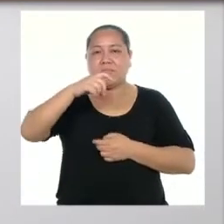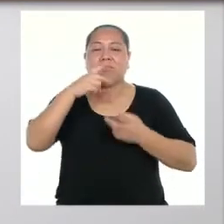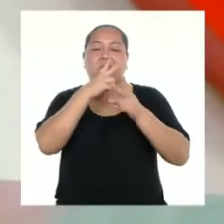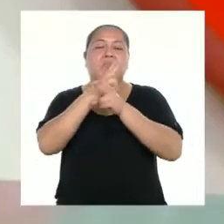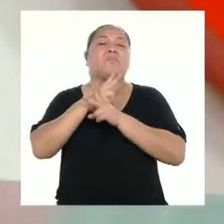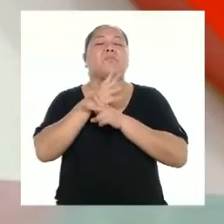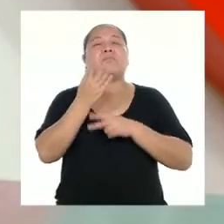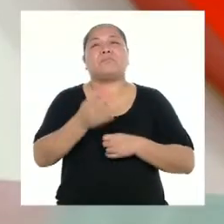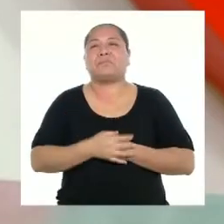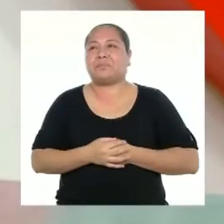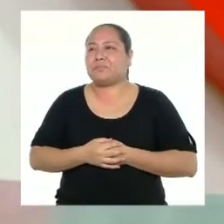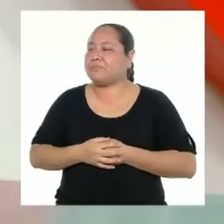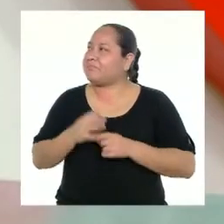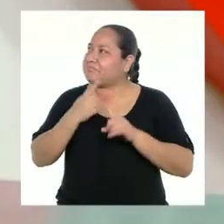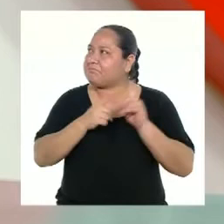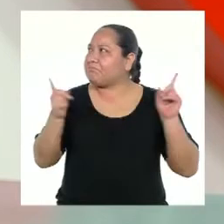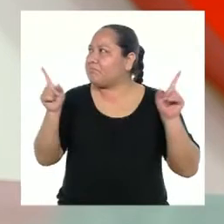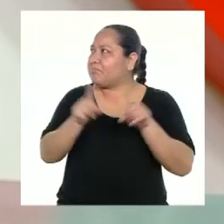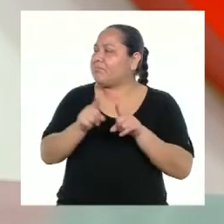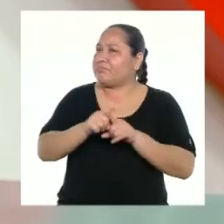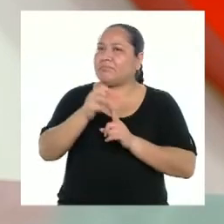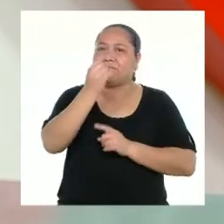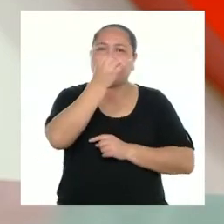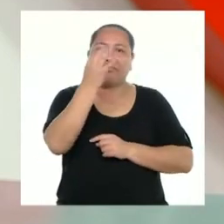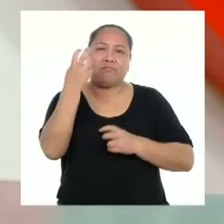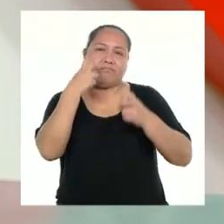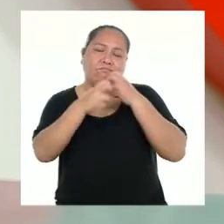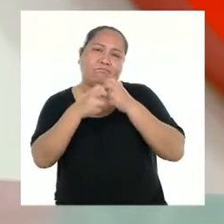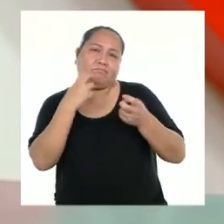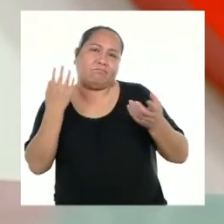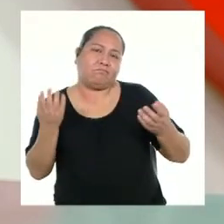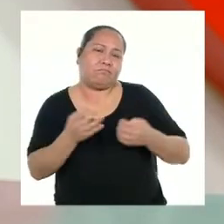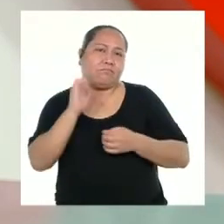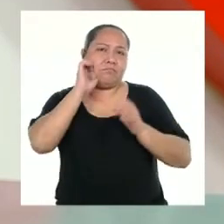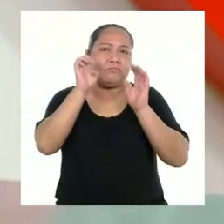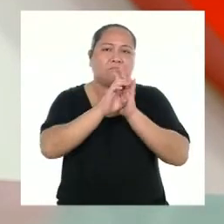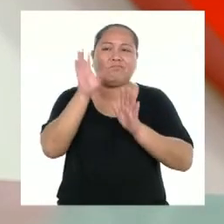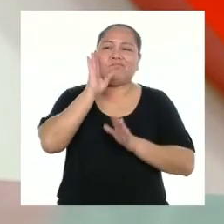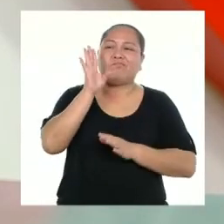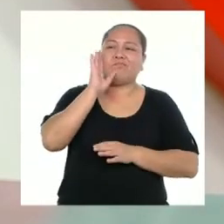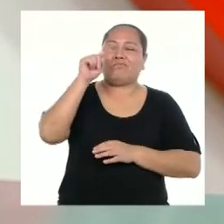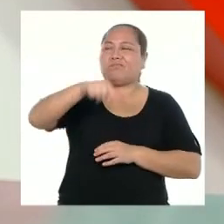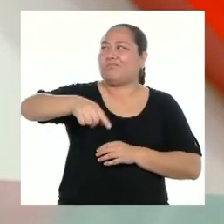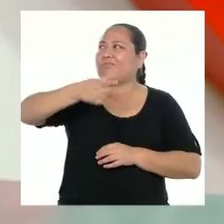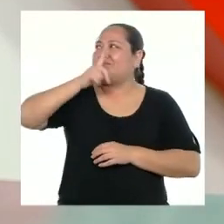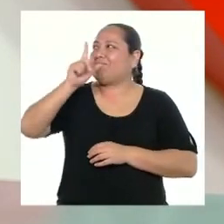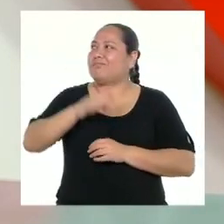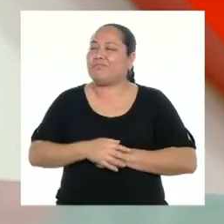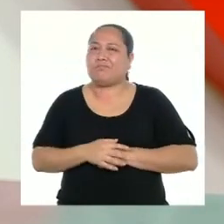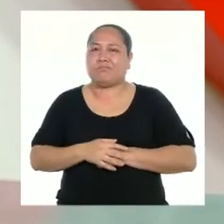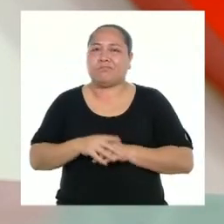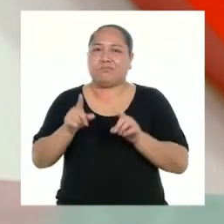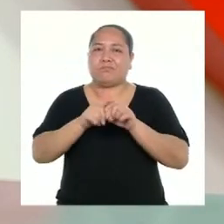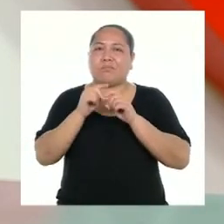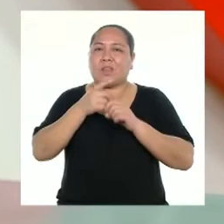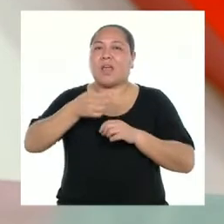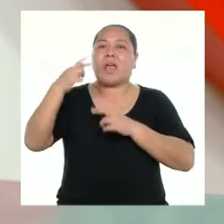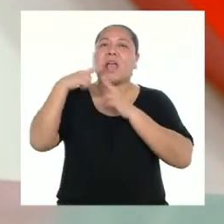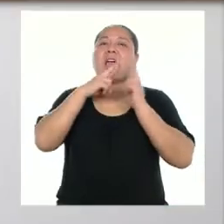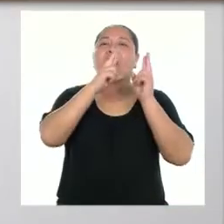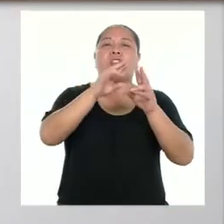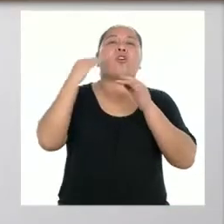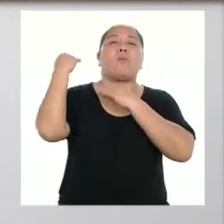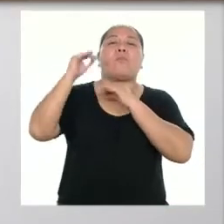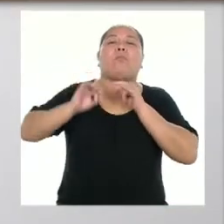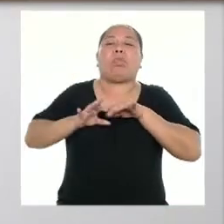cuidarla. Pero también tiene algunas problemáticas como la contaminación del agua y el desborde del río Piura,